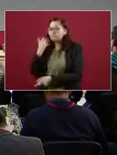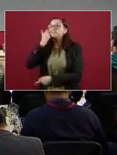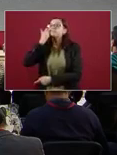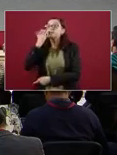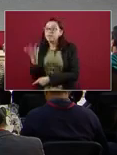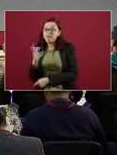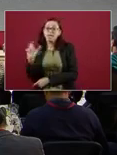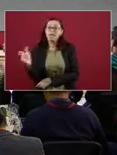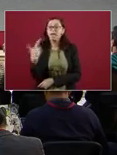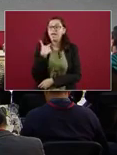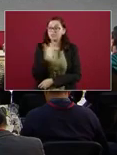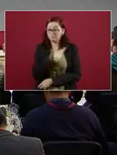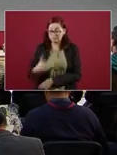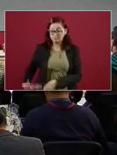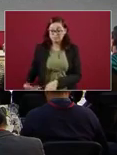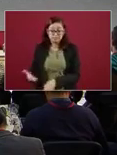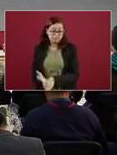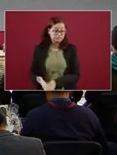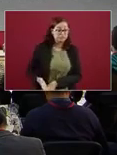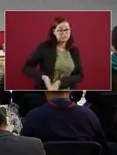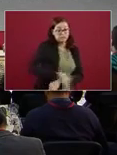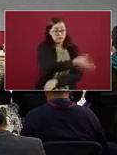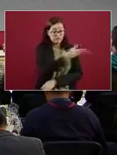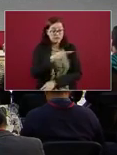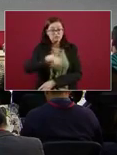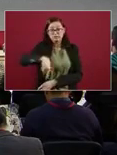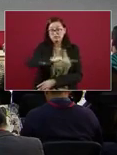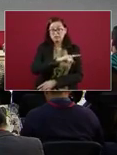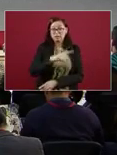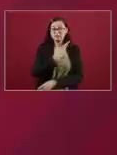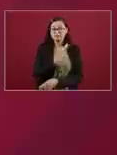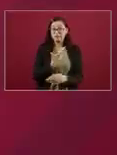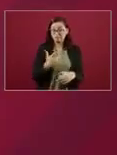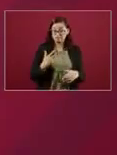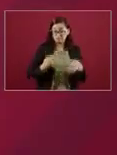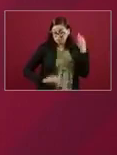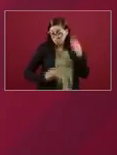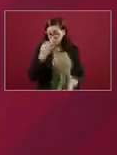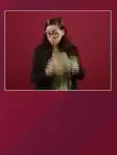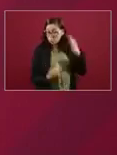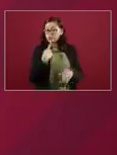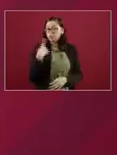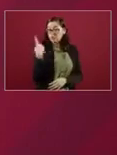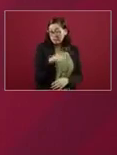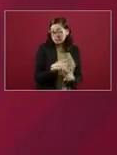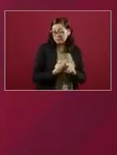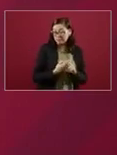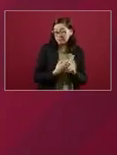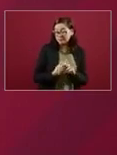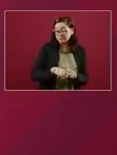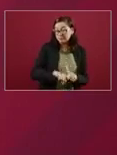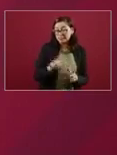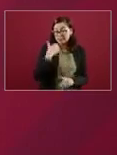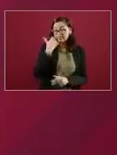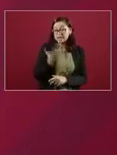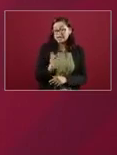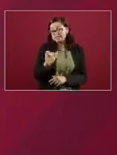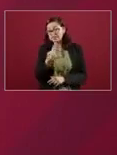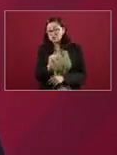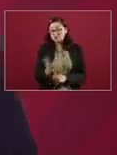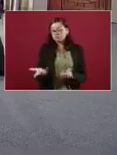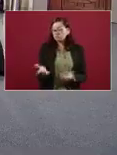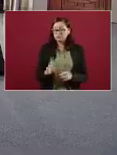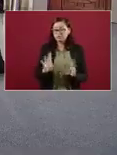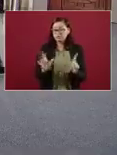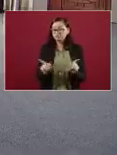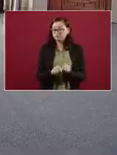que se inicien procesos en contra de los presidentes del periodo neoliberal.